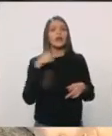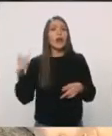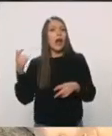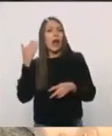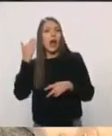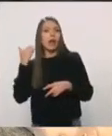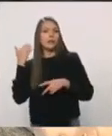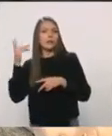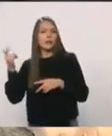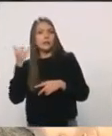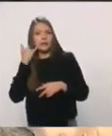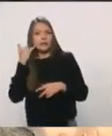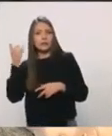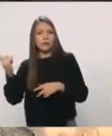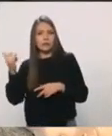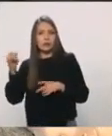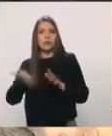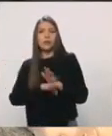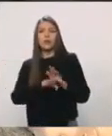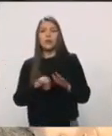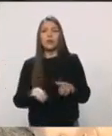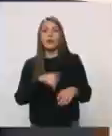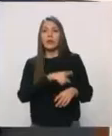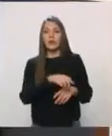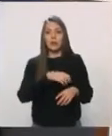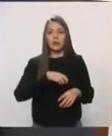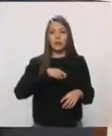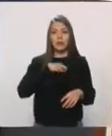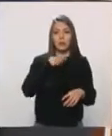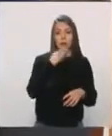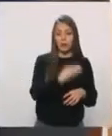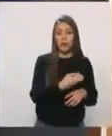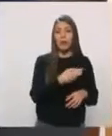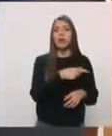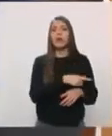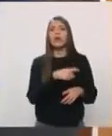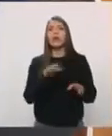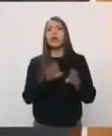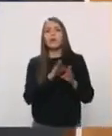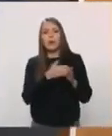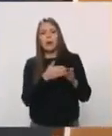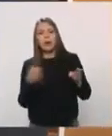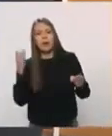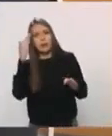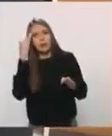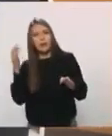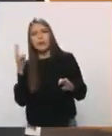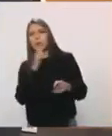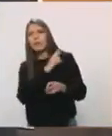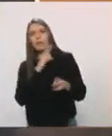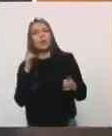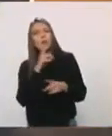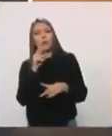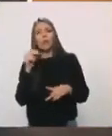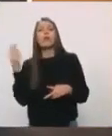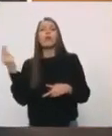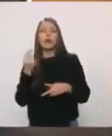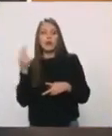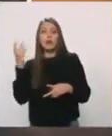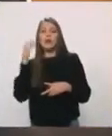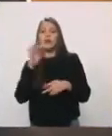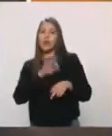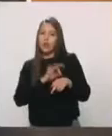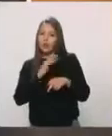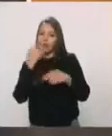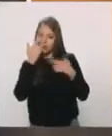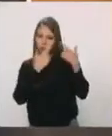objeto, ya hubo un periodo de tiempo donde no recibió el oxígeno necesario. Entonces siempre va a ser necesaria una valoración con un médico. ¿Sí?